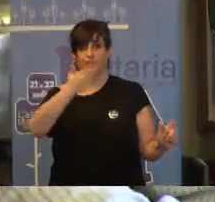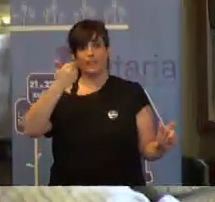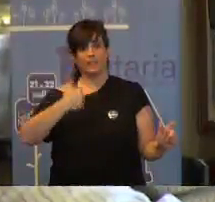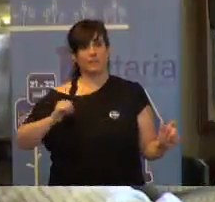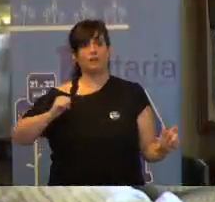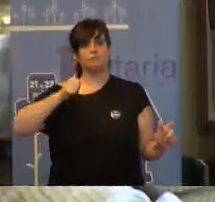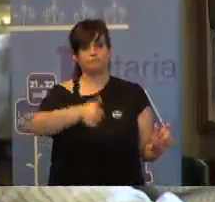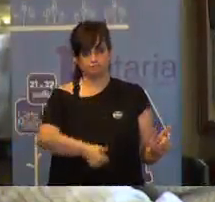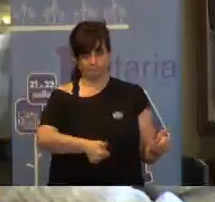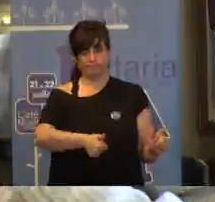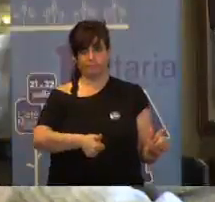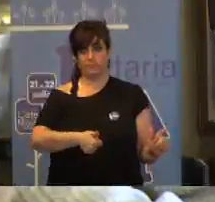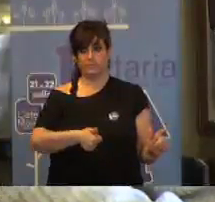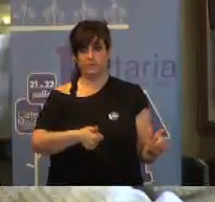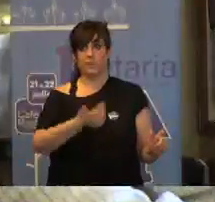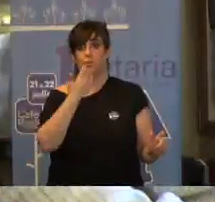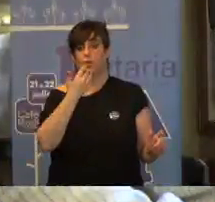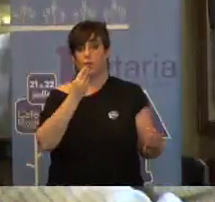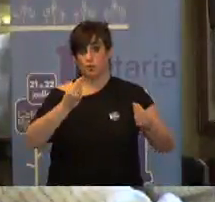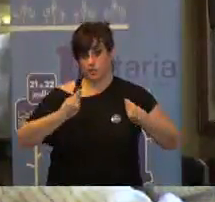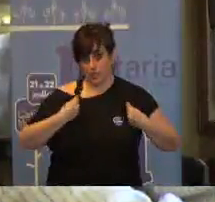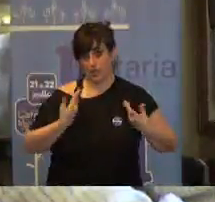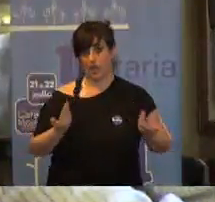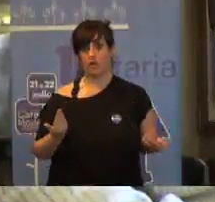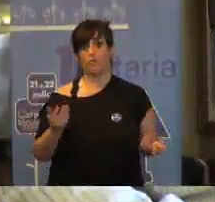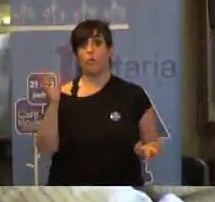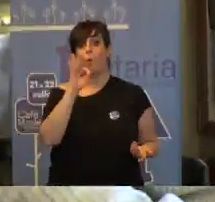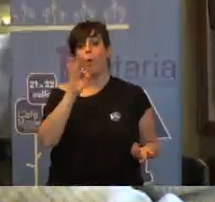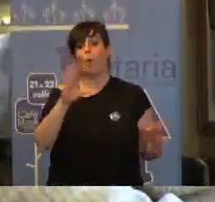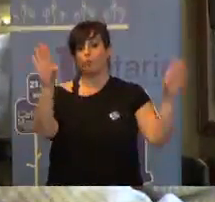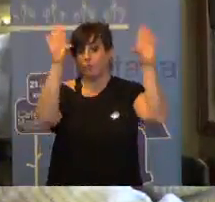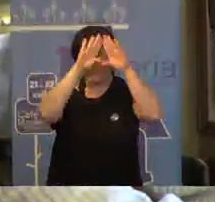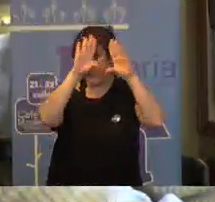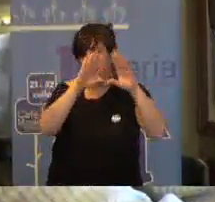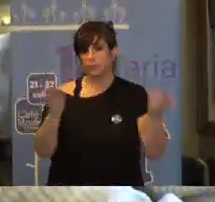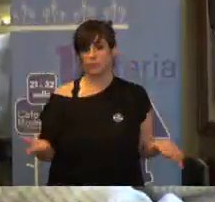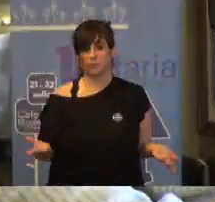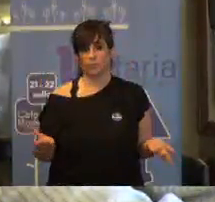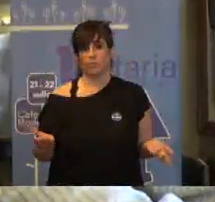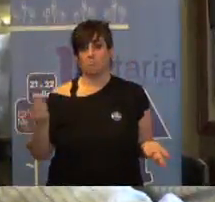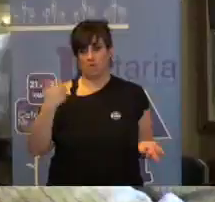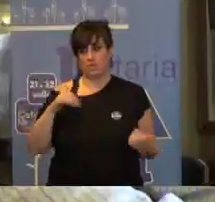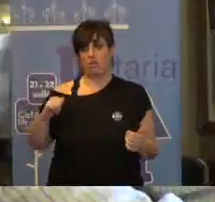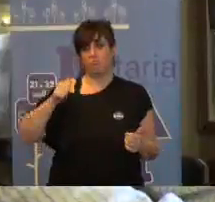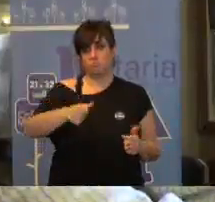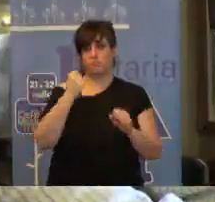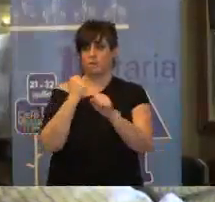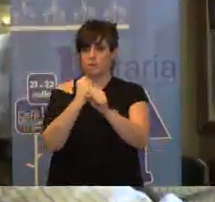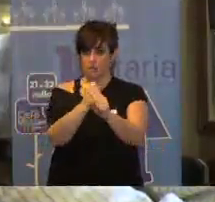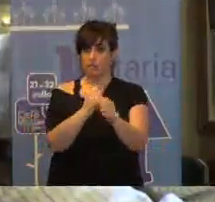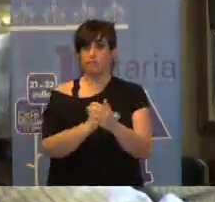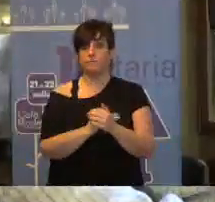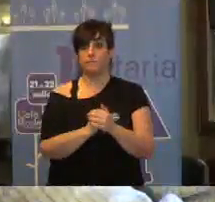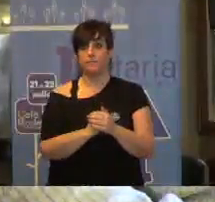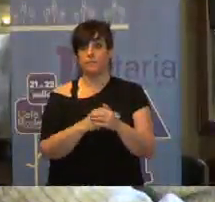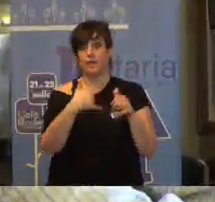trayectoria, por exemplo, a de sanidade ou a de feminismos, que xa levaban traballando máis tempo, e outras